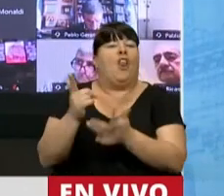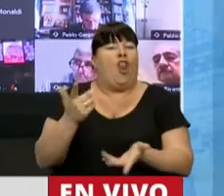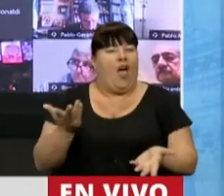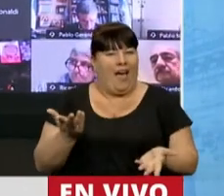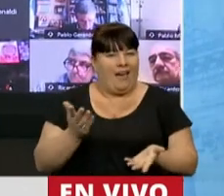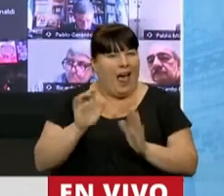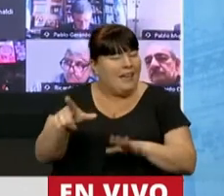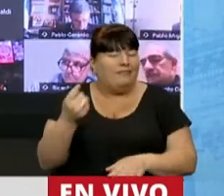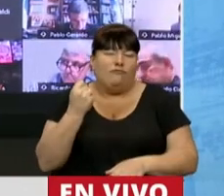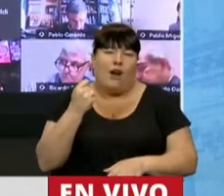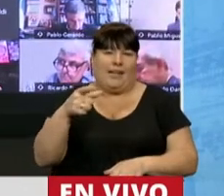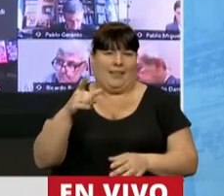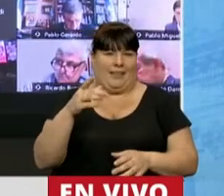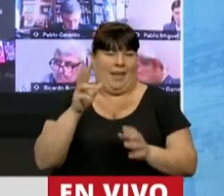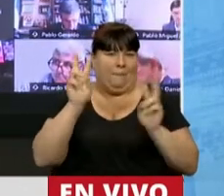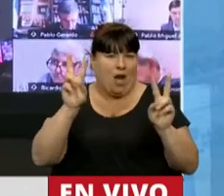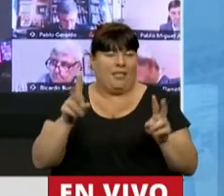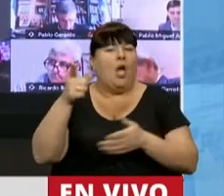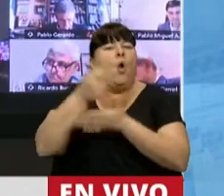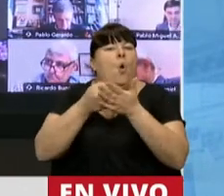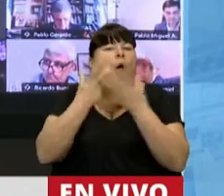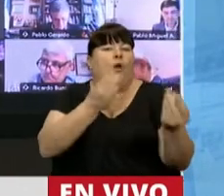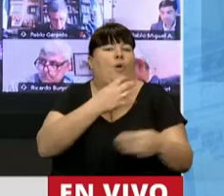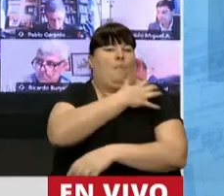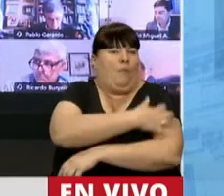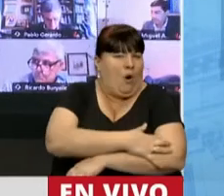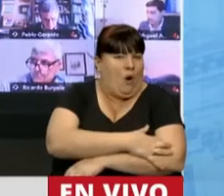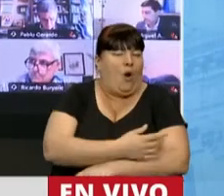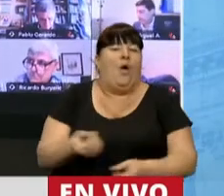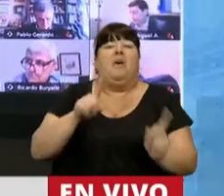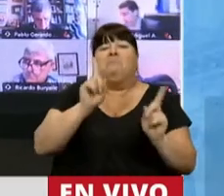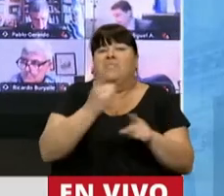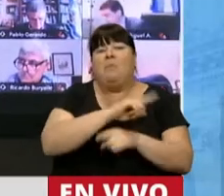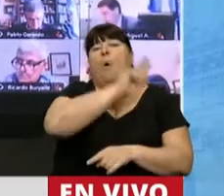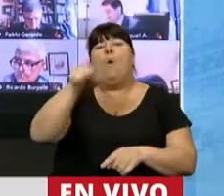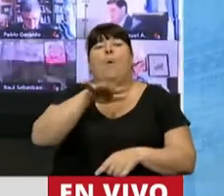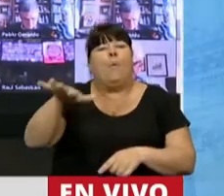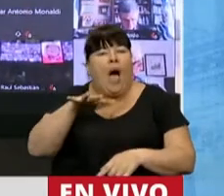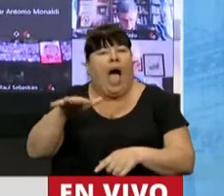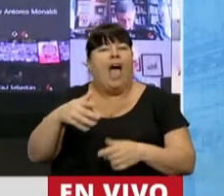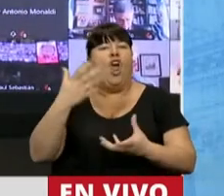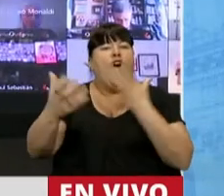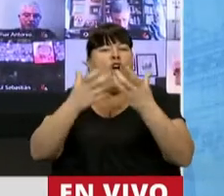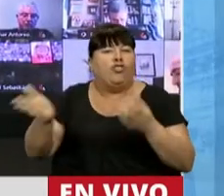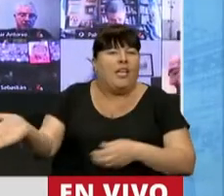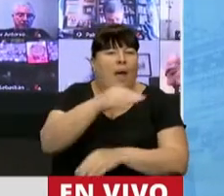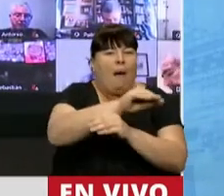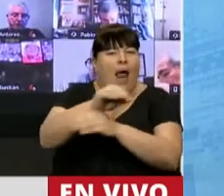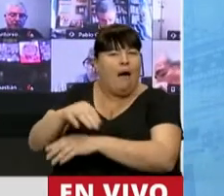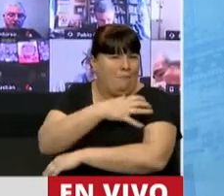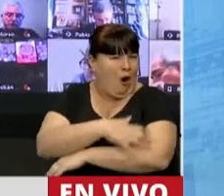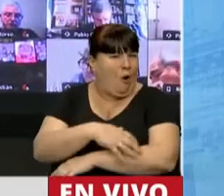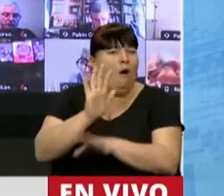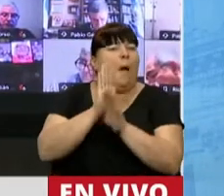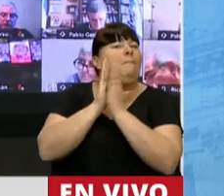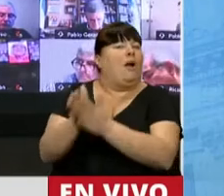era y luchara por los que menos tienen y volviera al barrio, hiciera ollas populares. No se